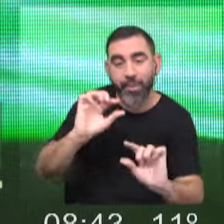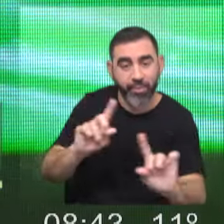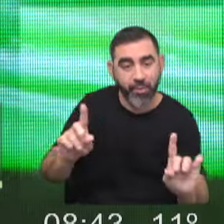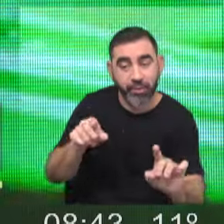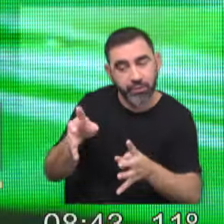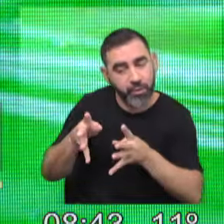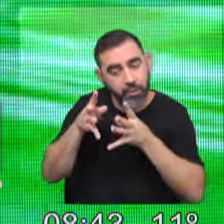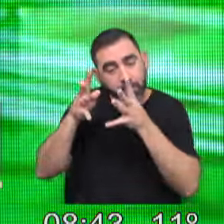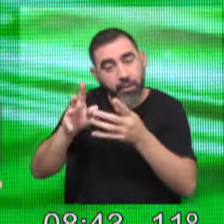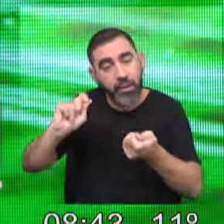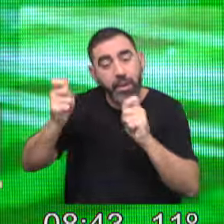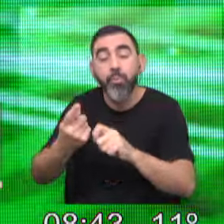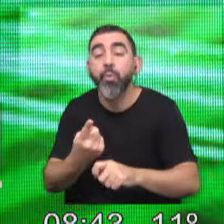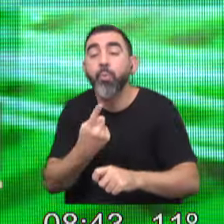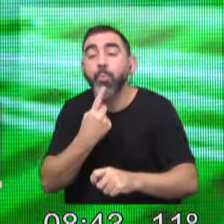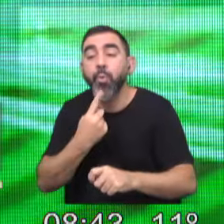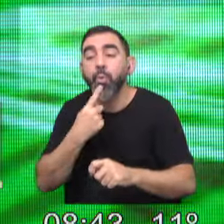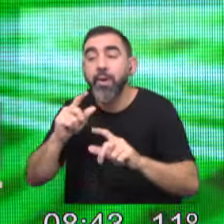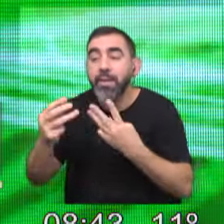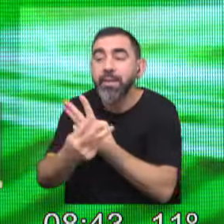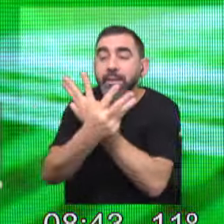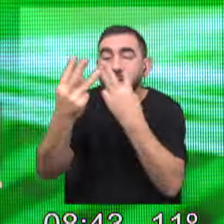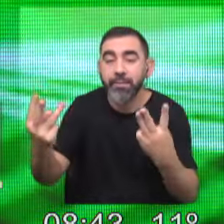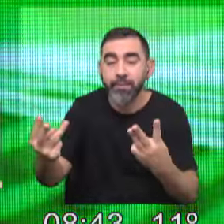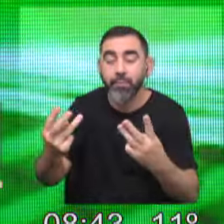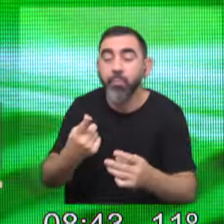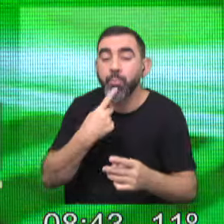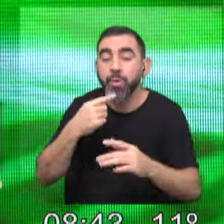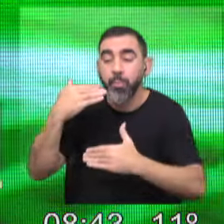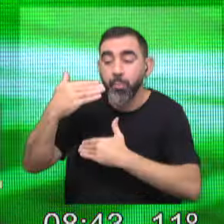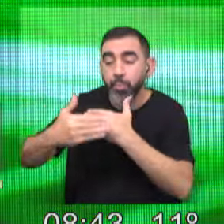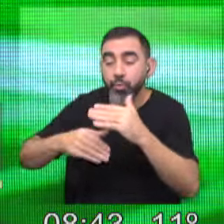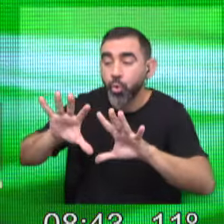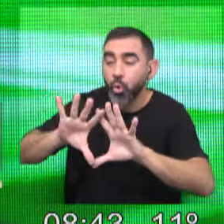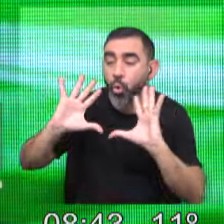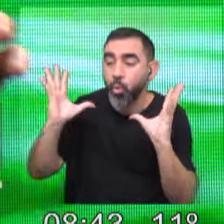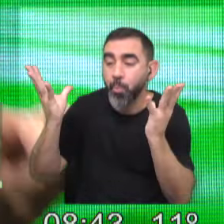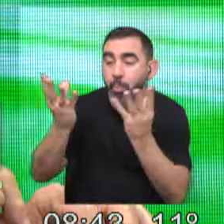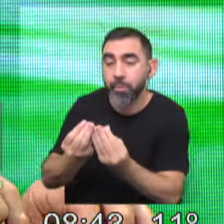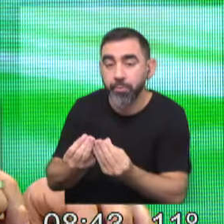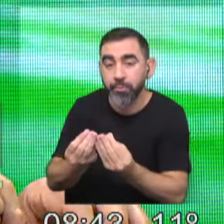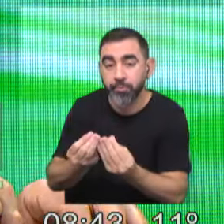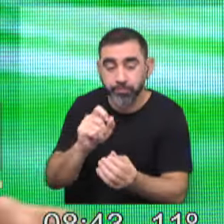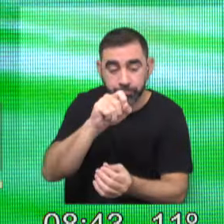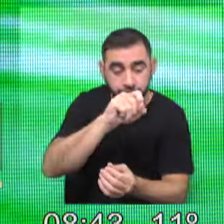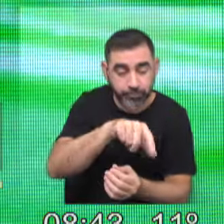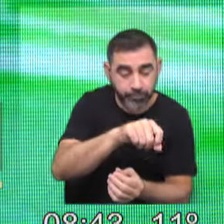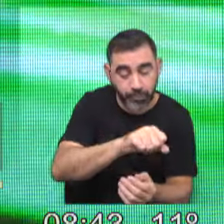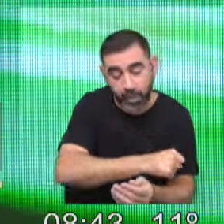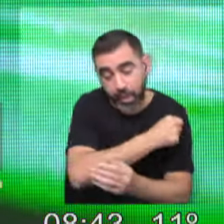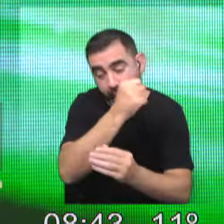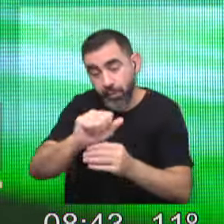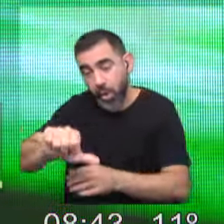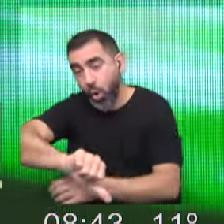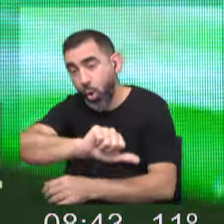gran desafío, que es el cambio de políticas, entendiendo la política como un proceso completo Desde que pones la semilla de calidad hasta que